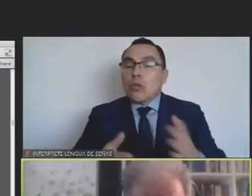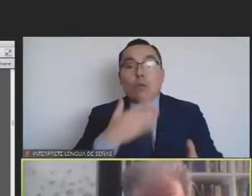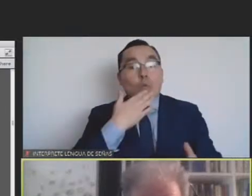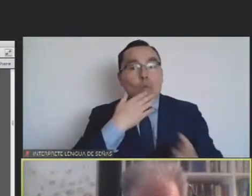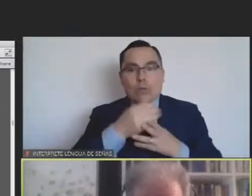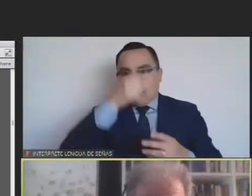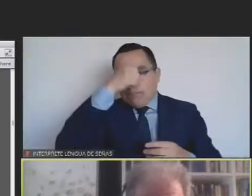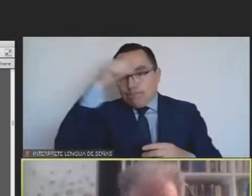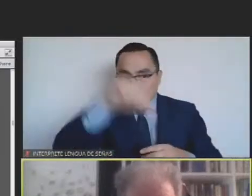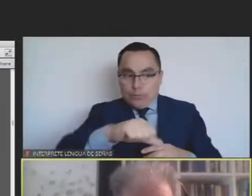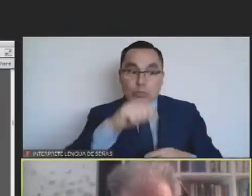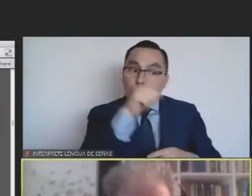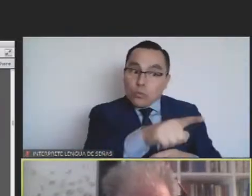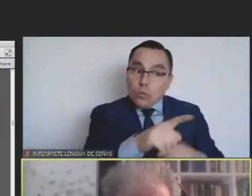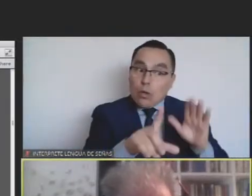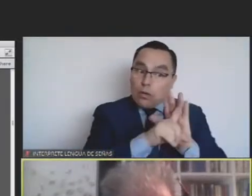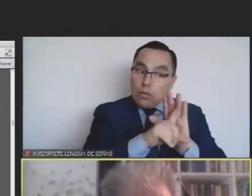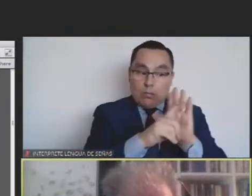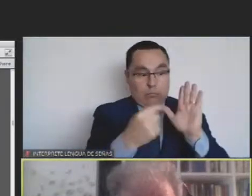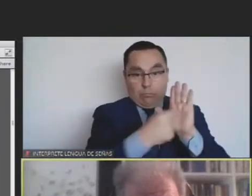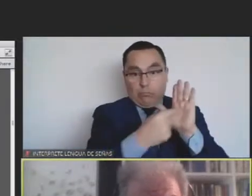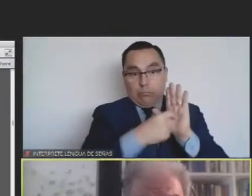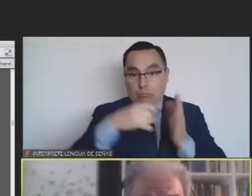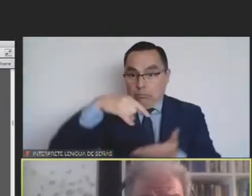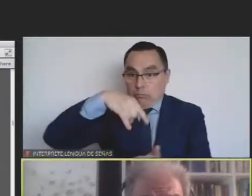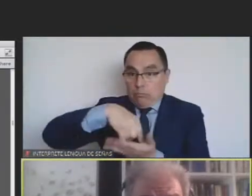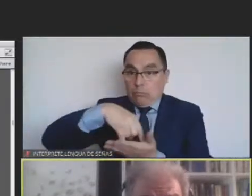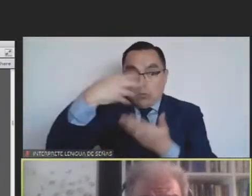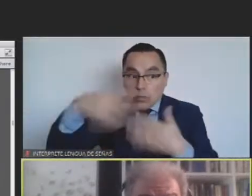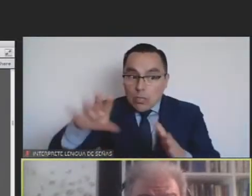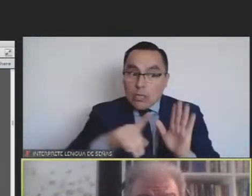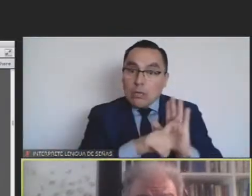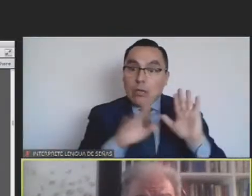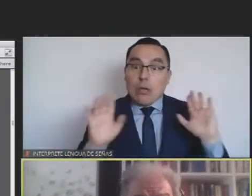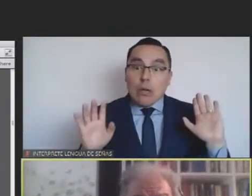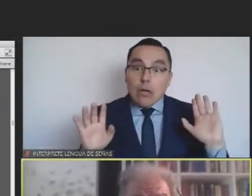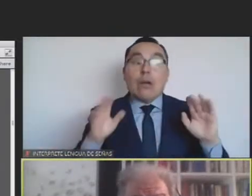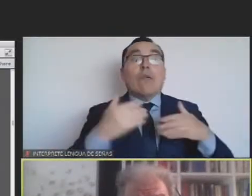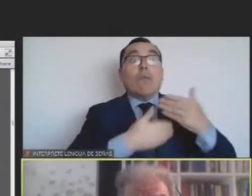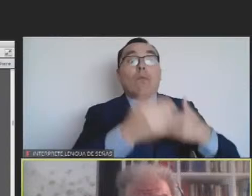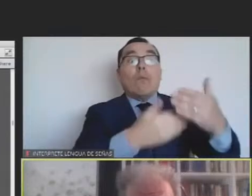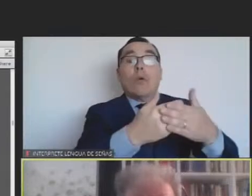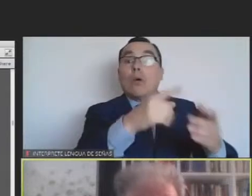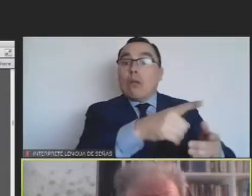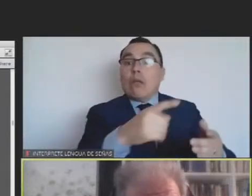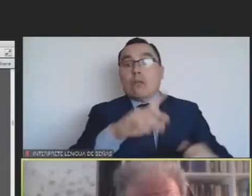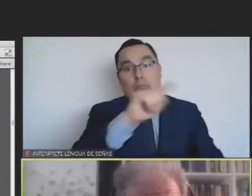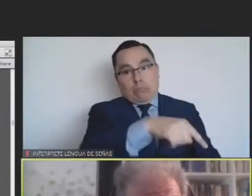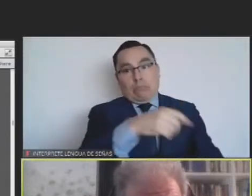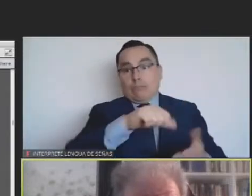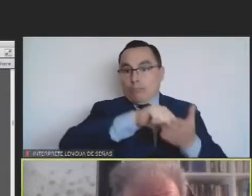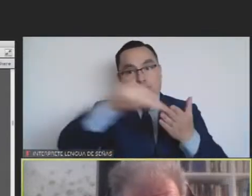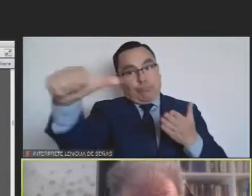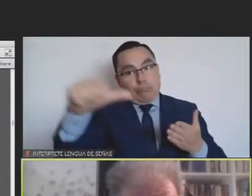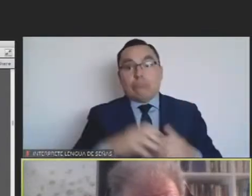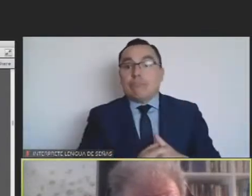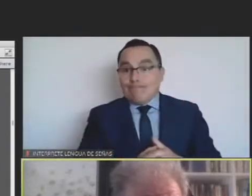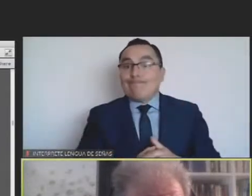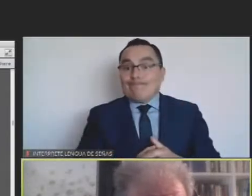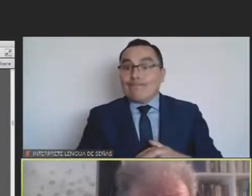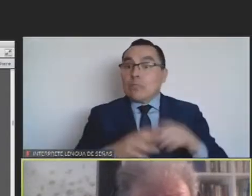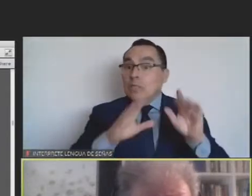cuando uno infringe la legislación electoral. Y finalmente, está la fiscalización del CERVEL a los